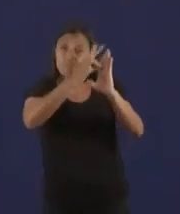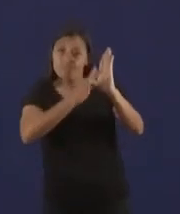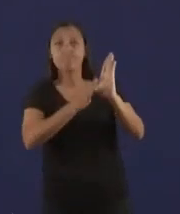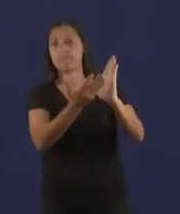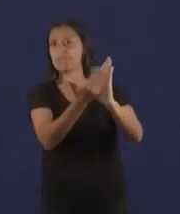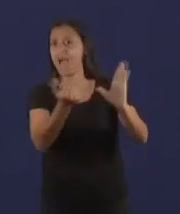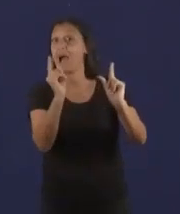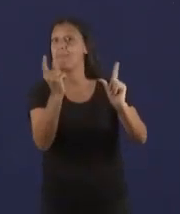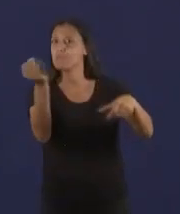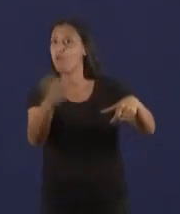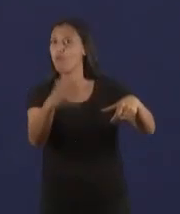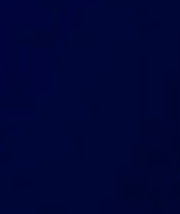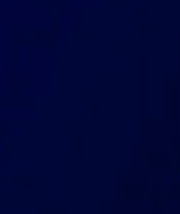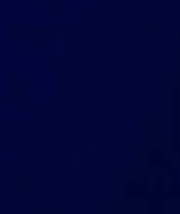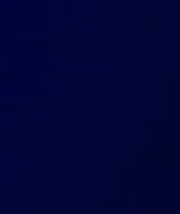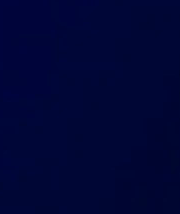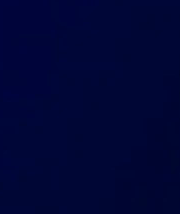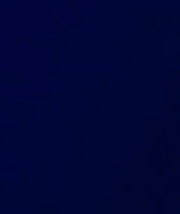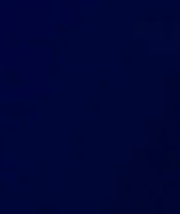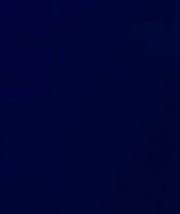eliminación de estos fondos.